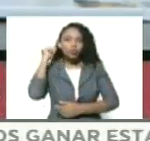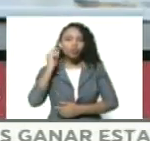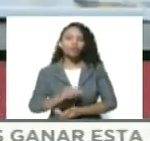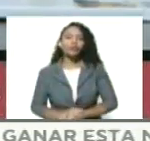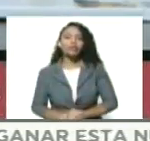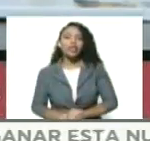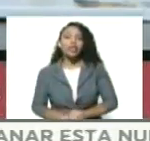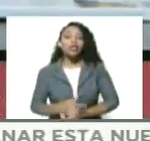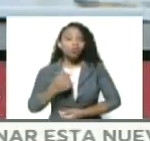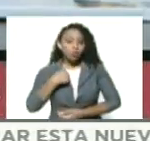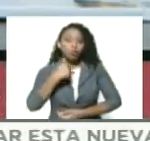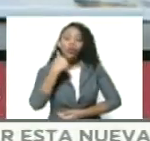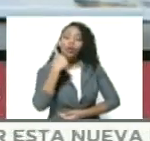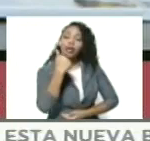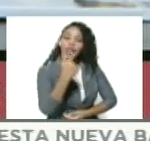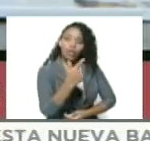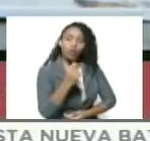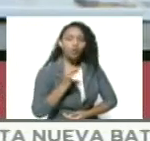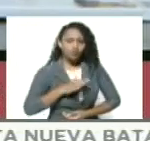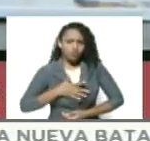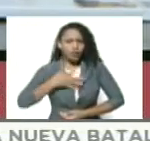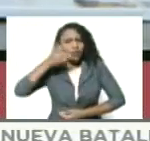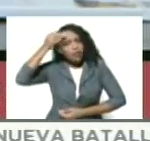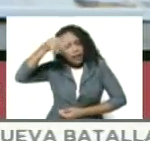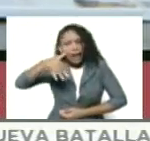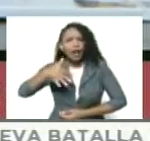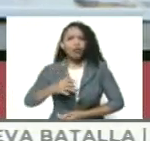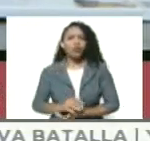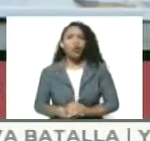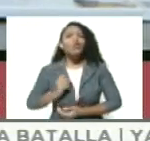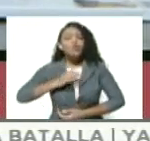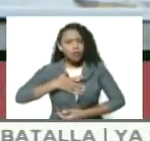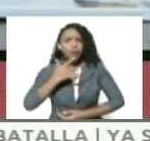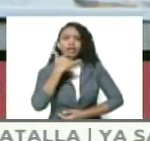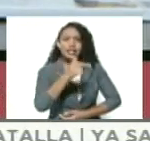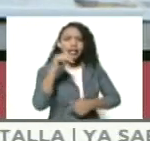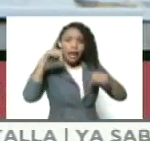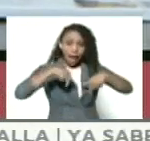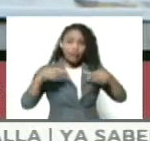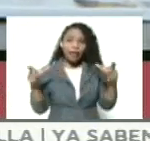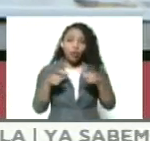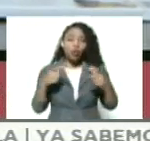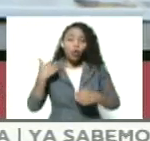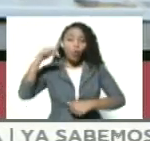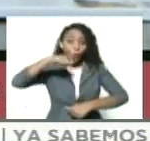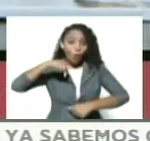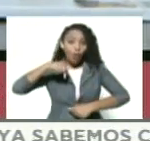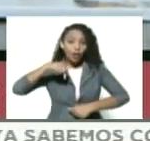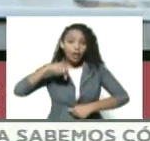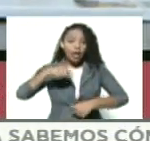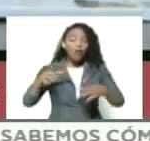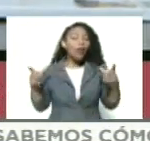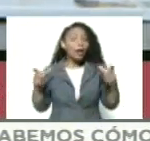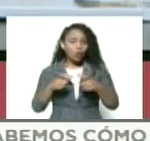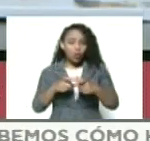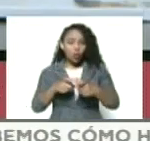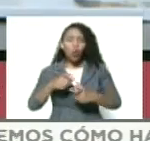Así se lo he dicho, y puedo creer y puedo decir que esta reunión que hemos tenido hoy es una reunión